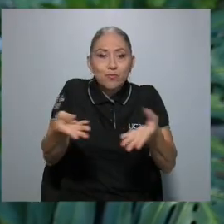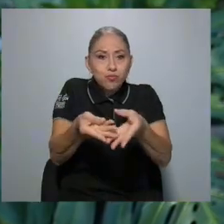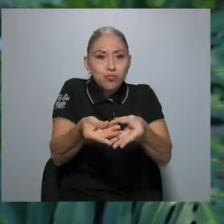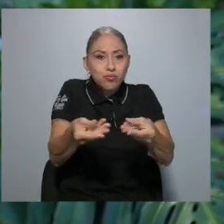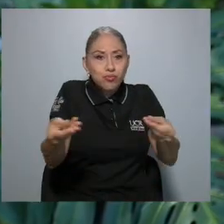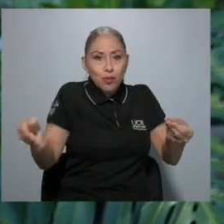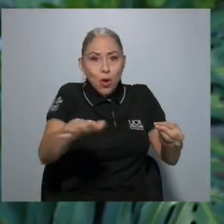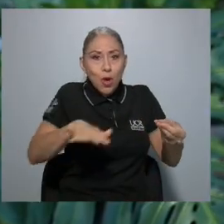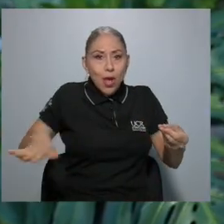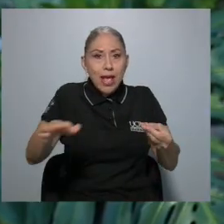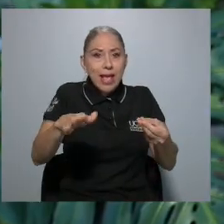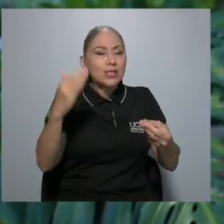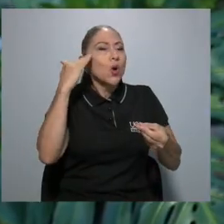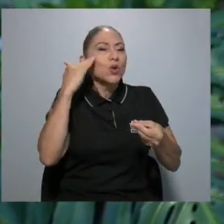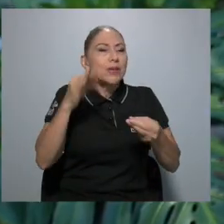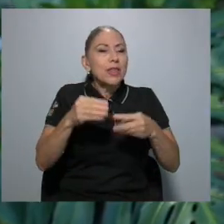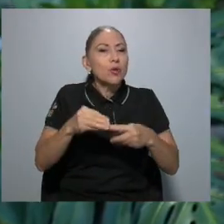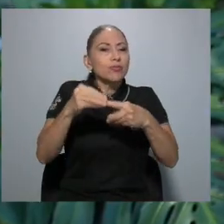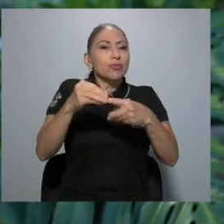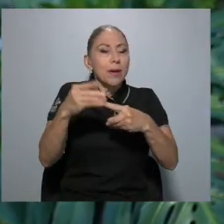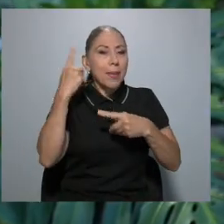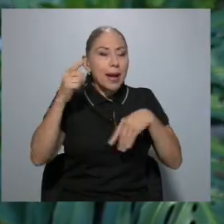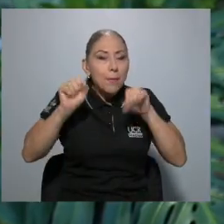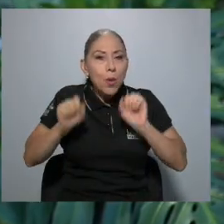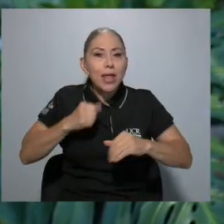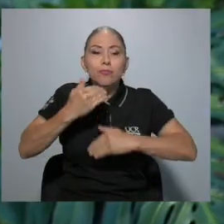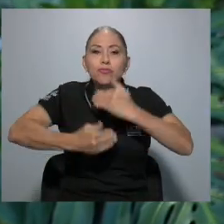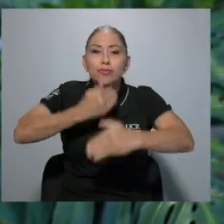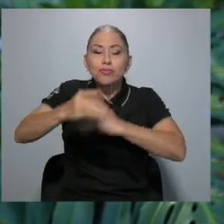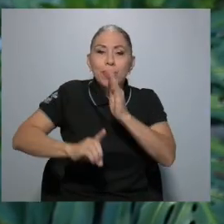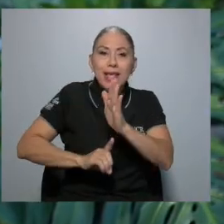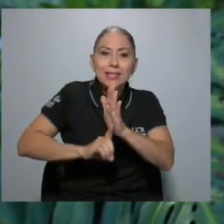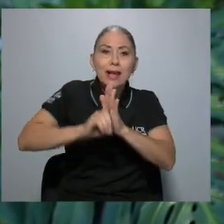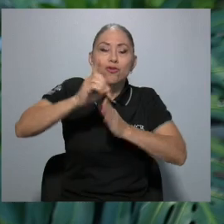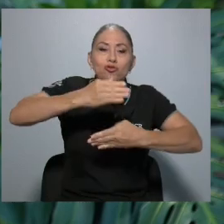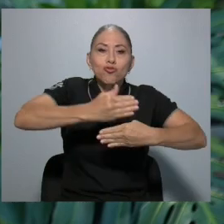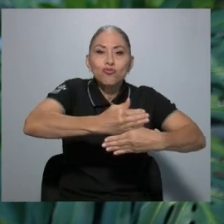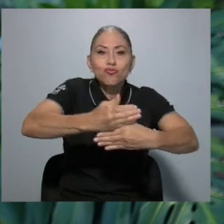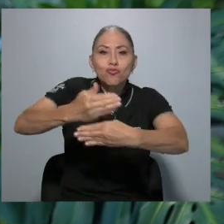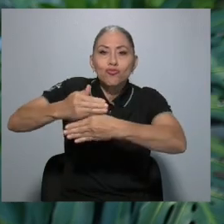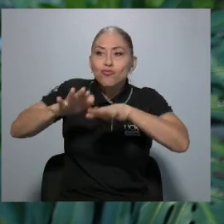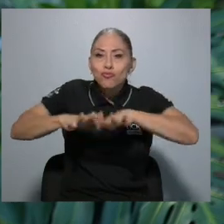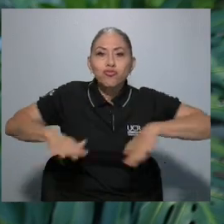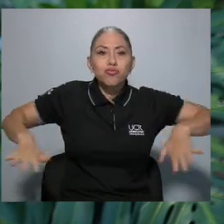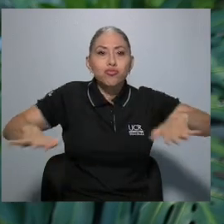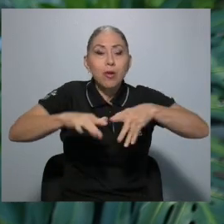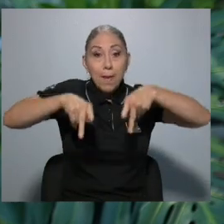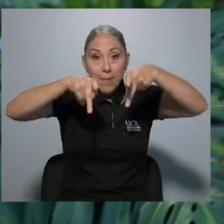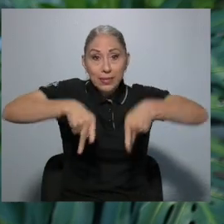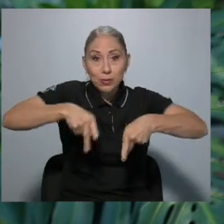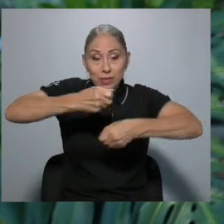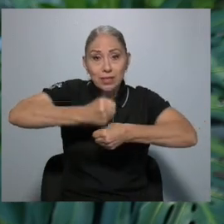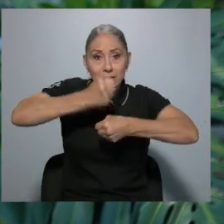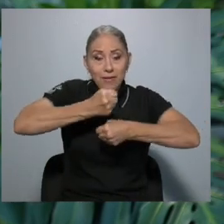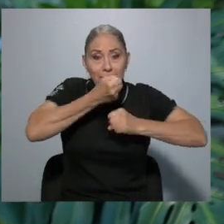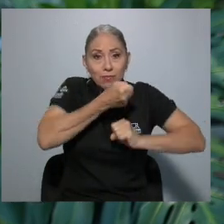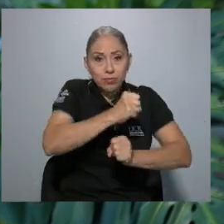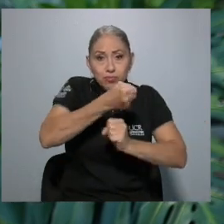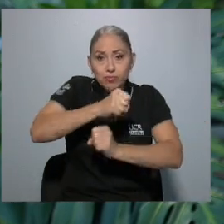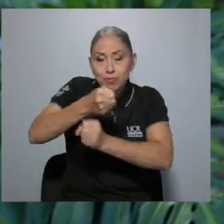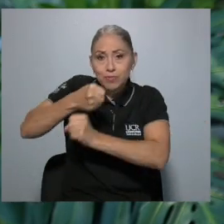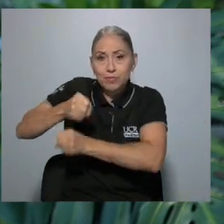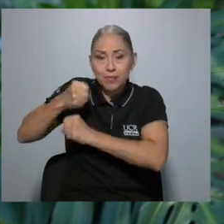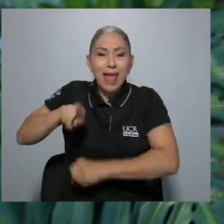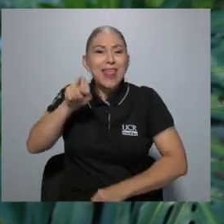es un conocimiento indispensable para poder gestionar el desarrollo del territorio. Las personas que trabajan en